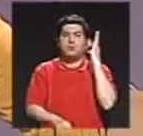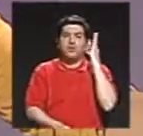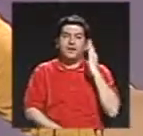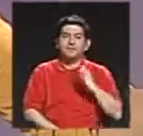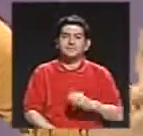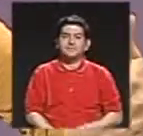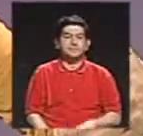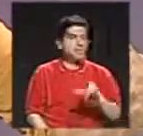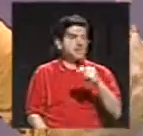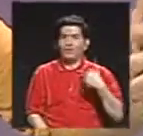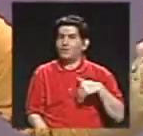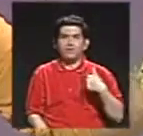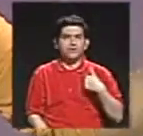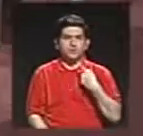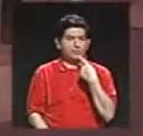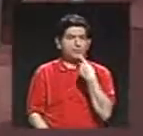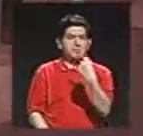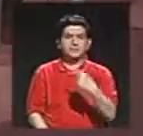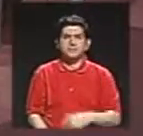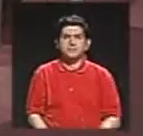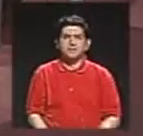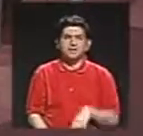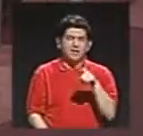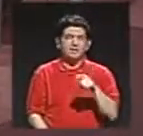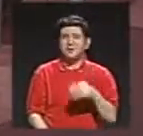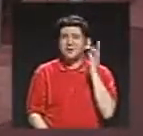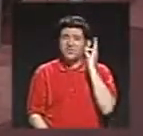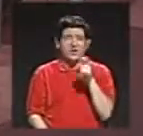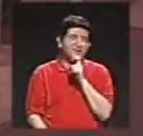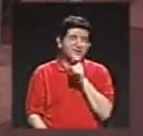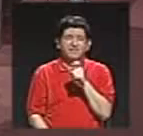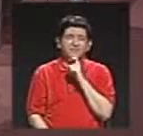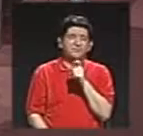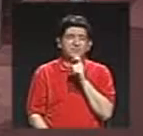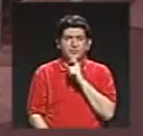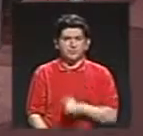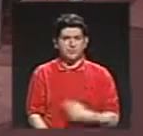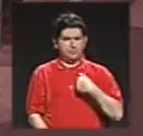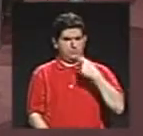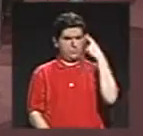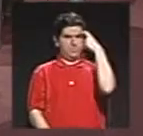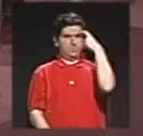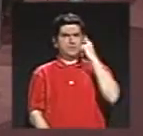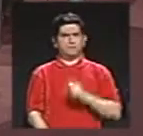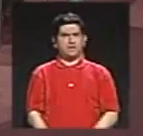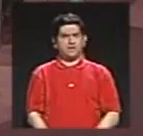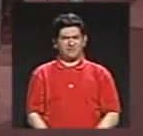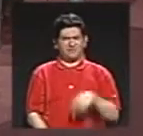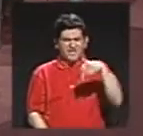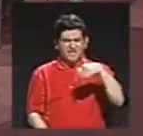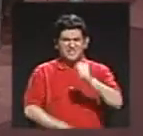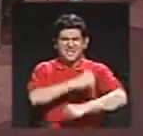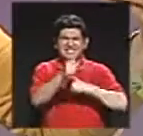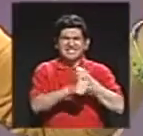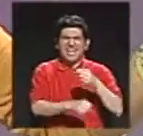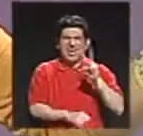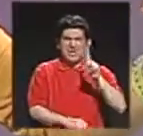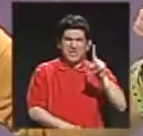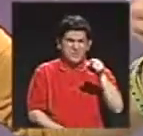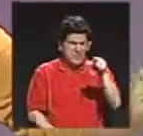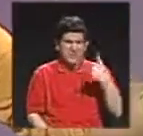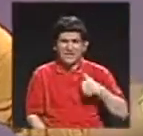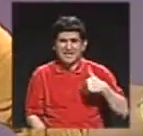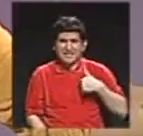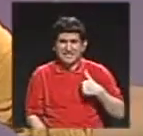mujeres que a los hombres porque decía es que es que les cuesta es que tienen y yo pensaba o sea estamos en el siglo XXI como este